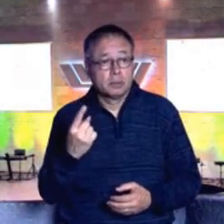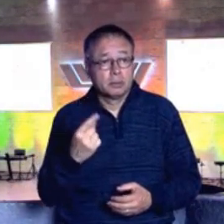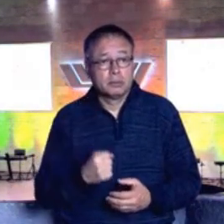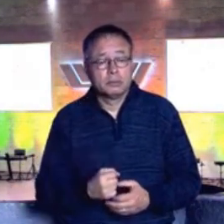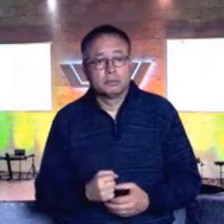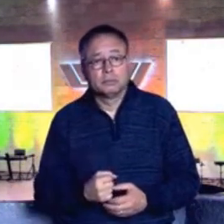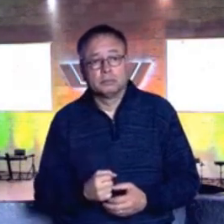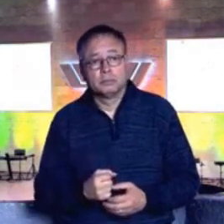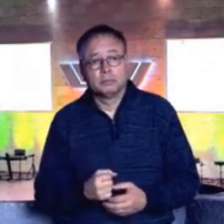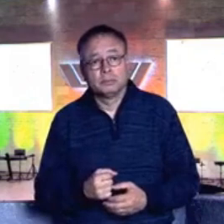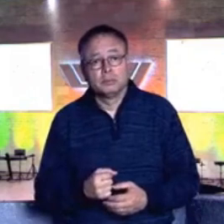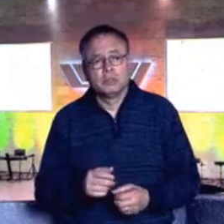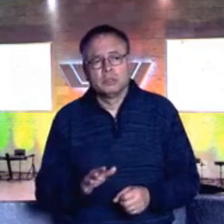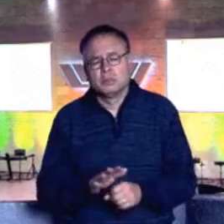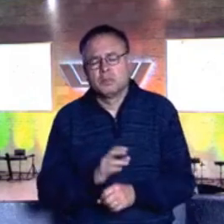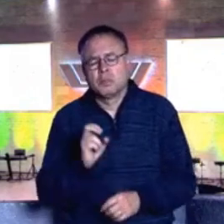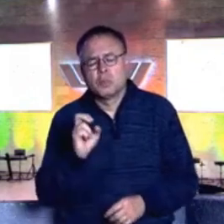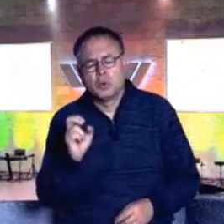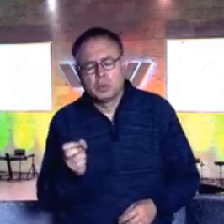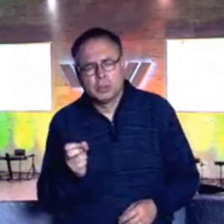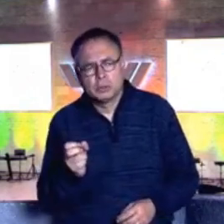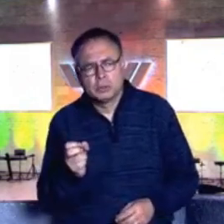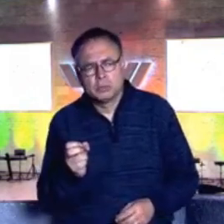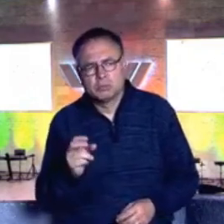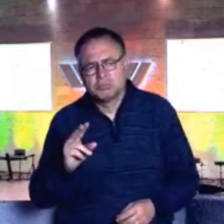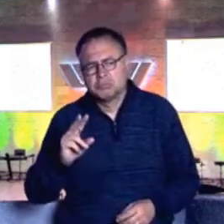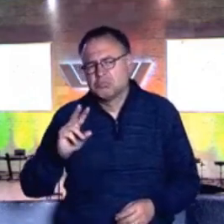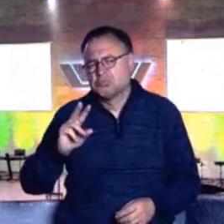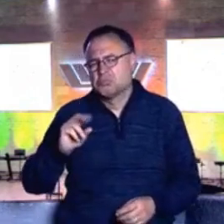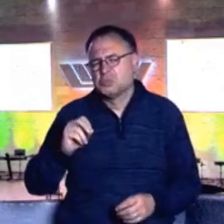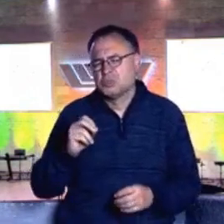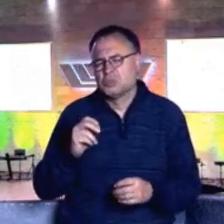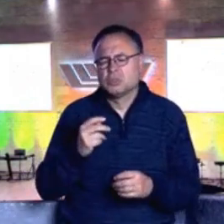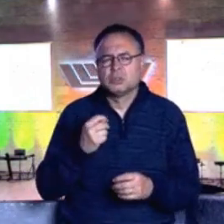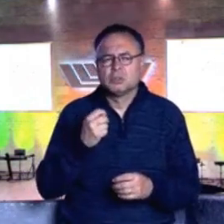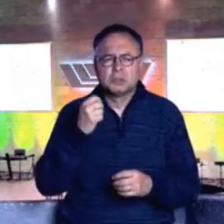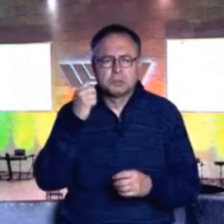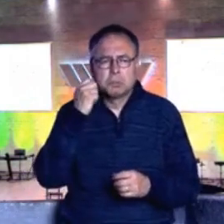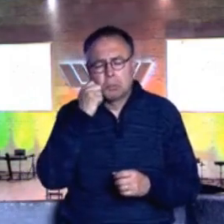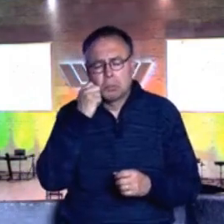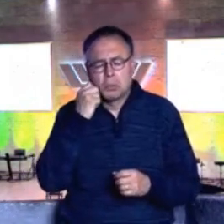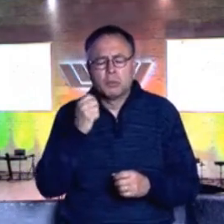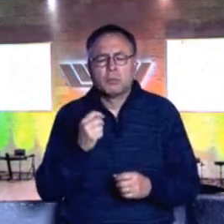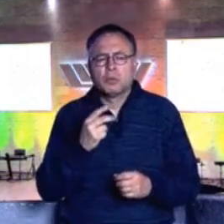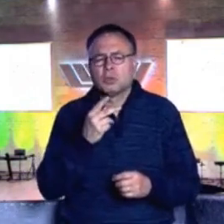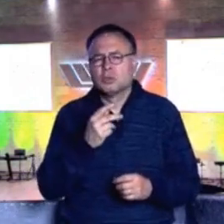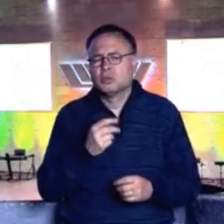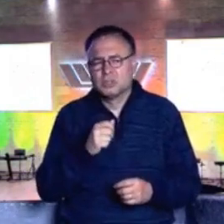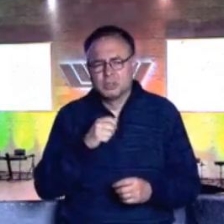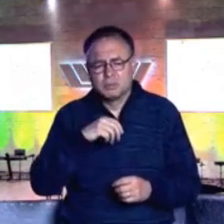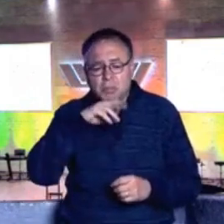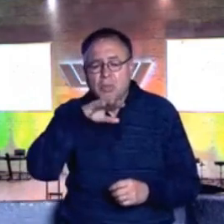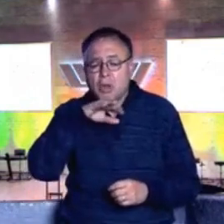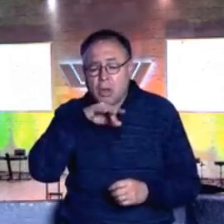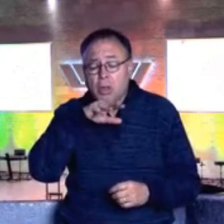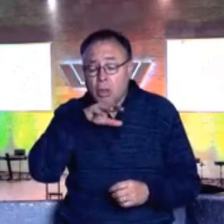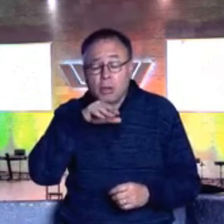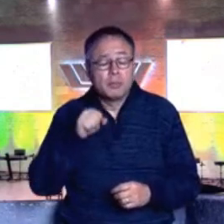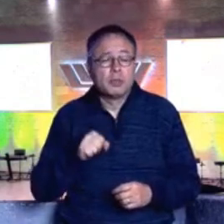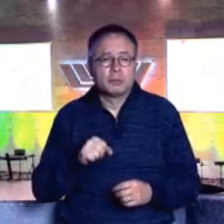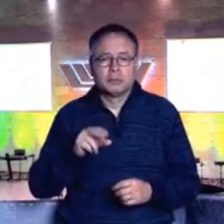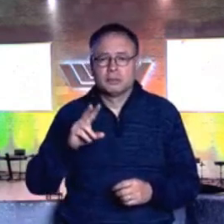y son palabras de Jesús no se preocupen Qué dice Jesús no se